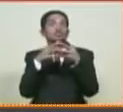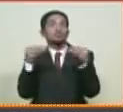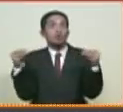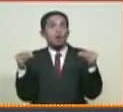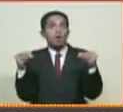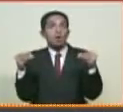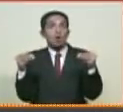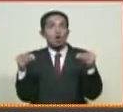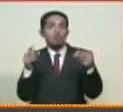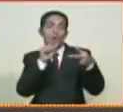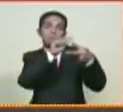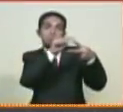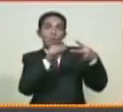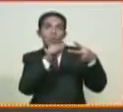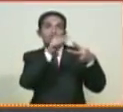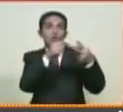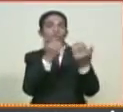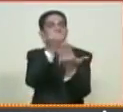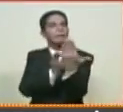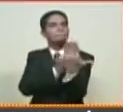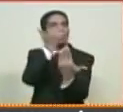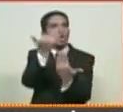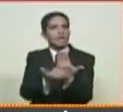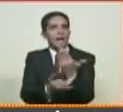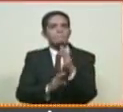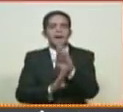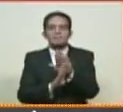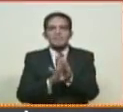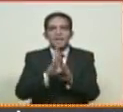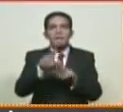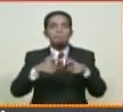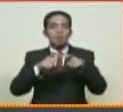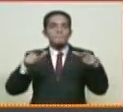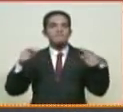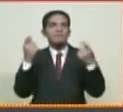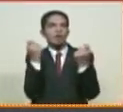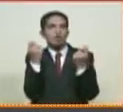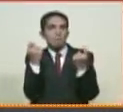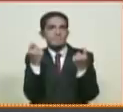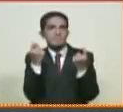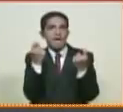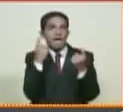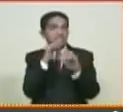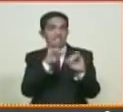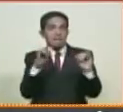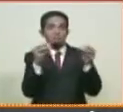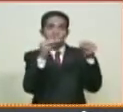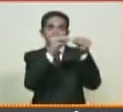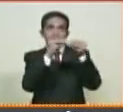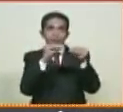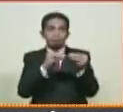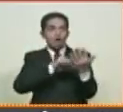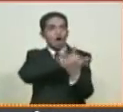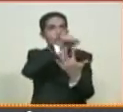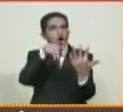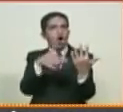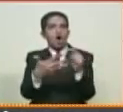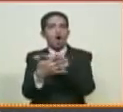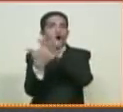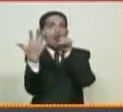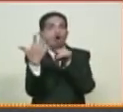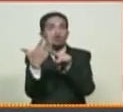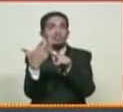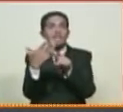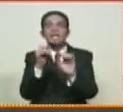los puntos del programa de recuperación y prosperidad económica que están contenidos en las 11 líneas estratégicas fueron